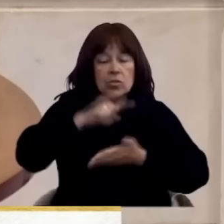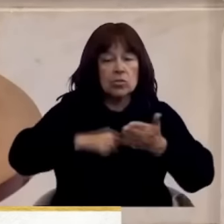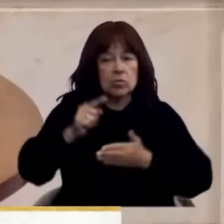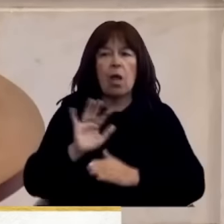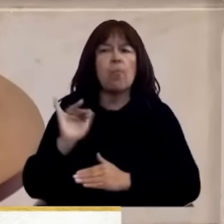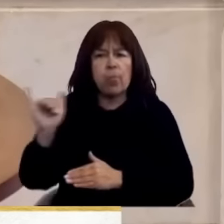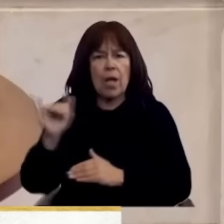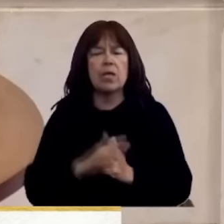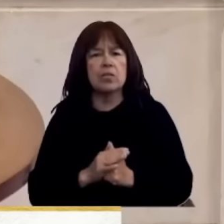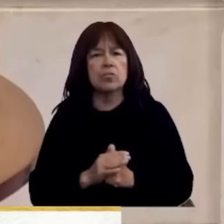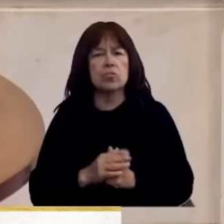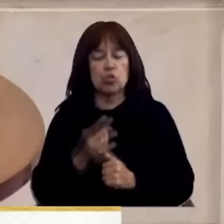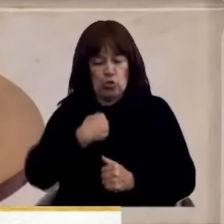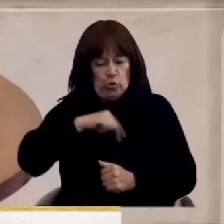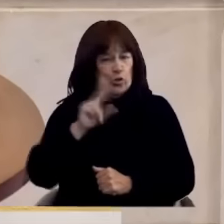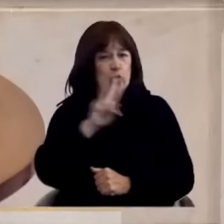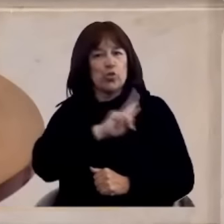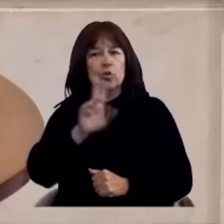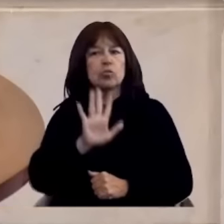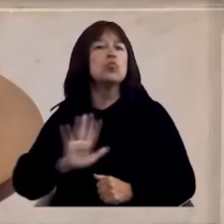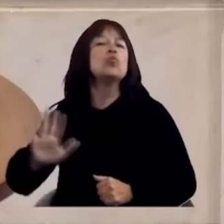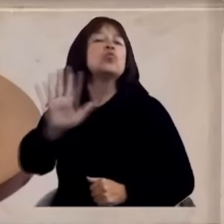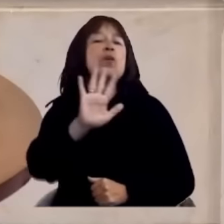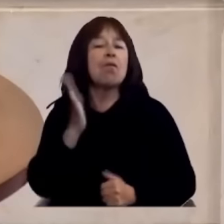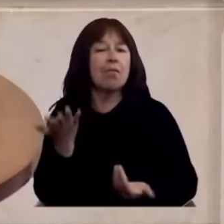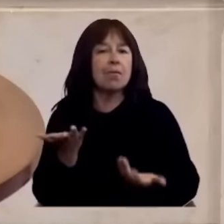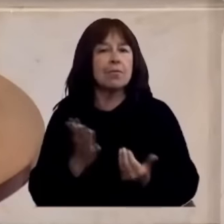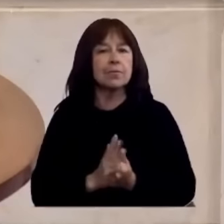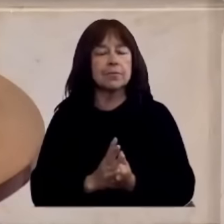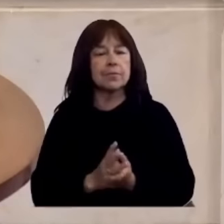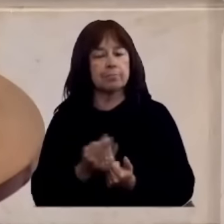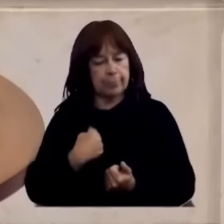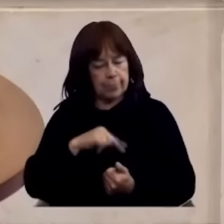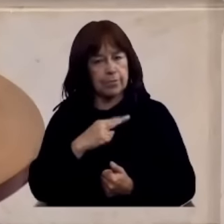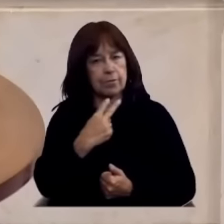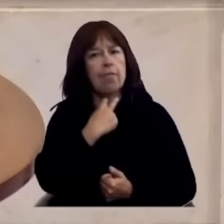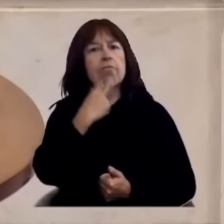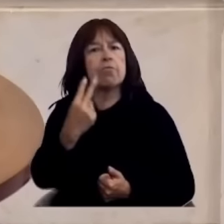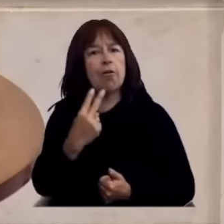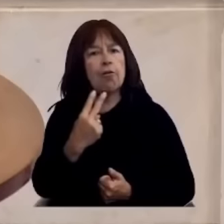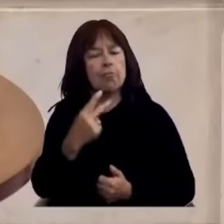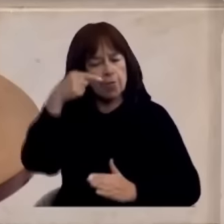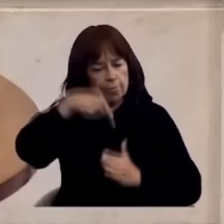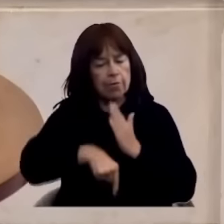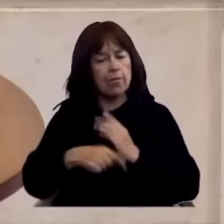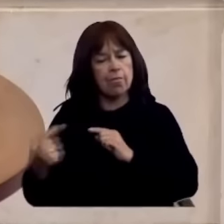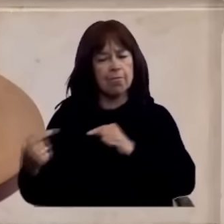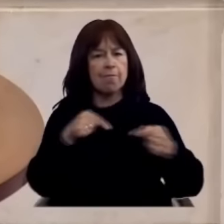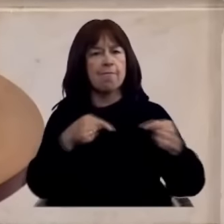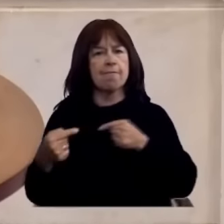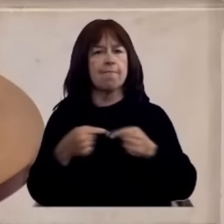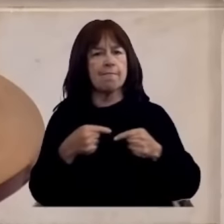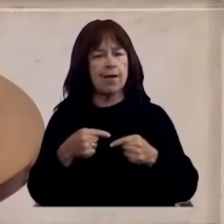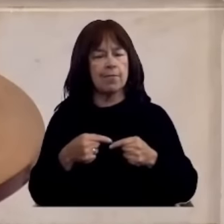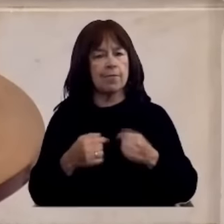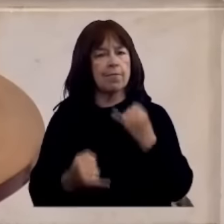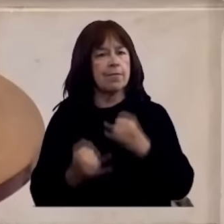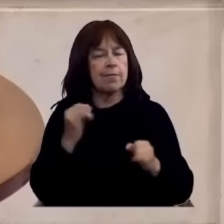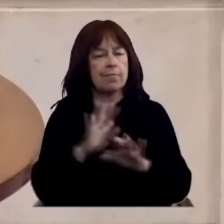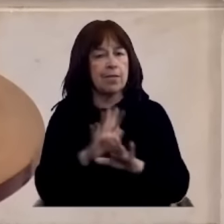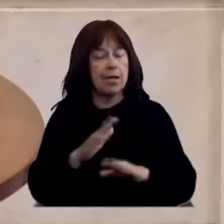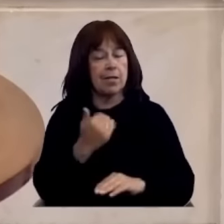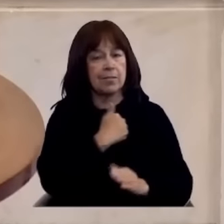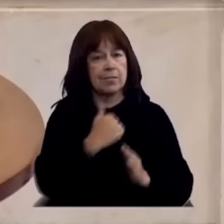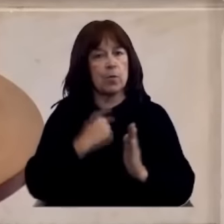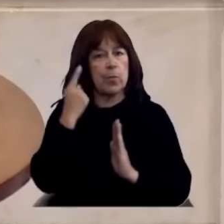les concilian, no nosotros, sino ustedes. Por eso yo creo que el tono y la profundidad de este debate tiene que terminar, señor